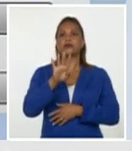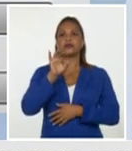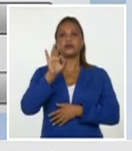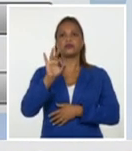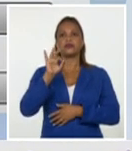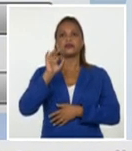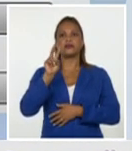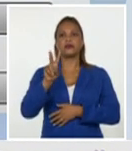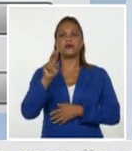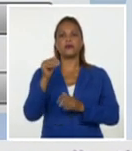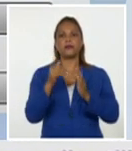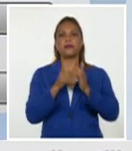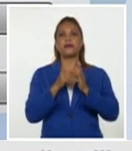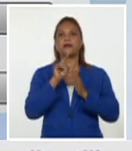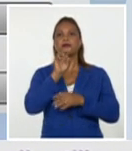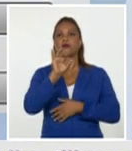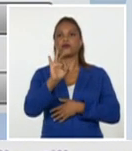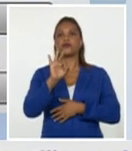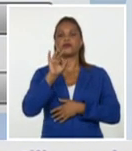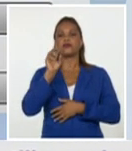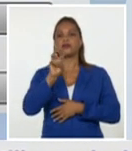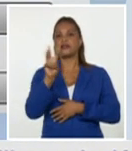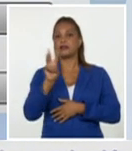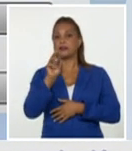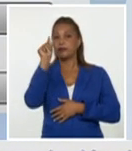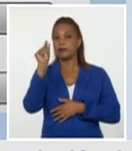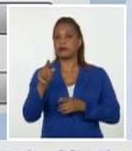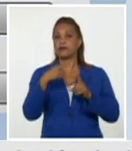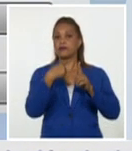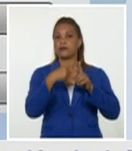156.482.833 personas que se han diagnosticado con la enfermedad.